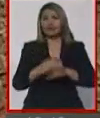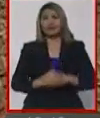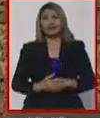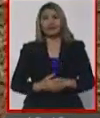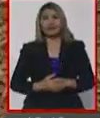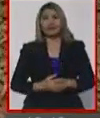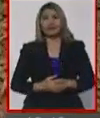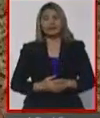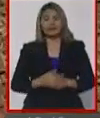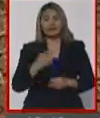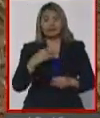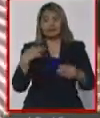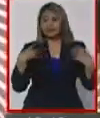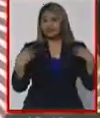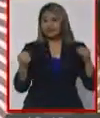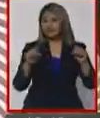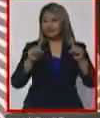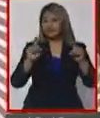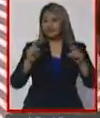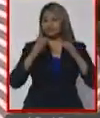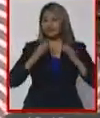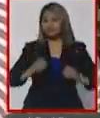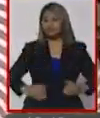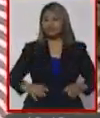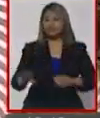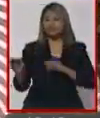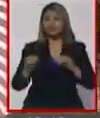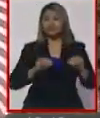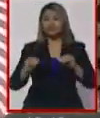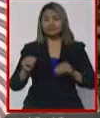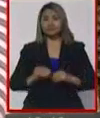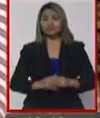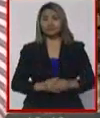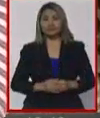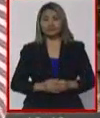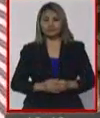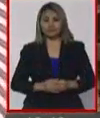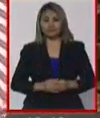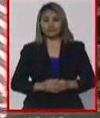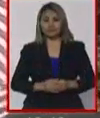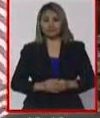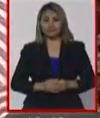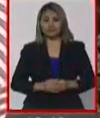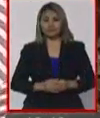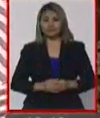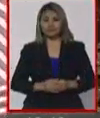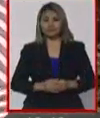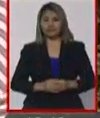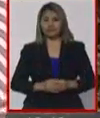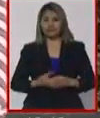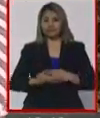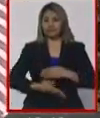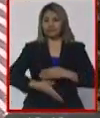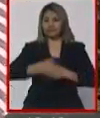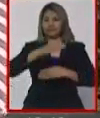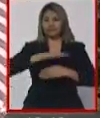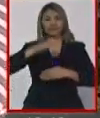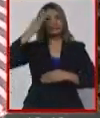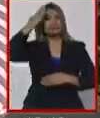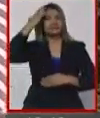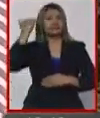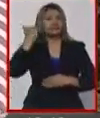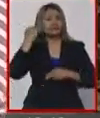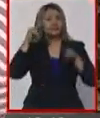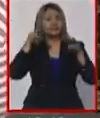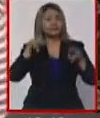¿Se encontraba todavía vivo? Su cuerpito se movía todavía. Y no le taparon su cabecita para que